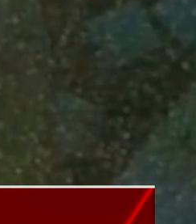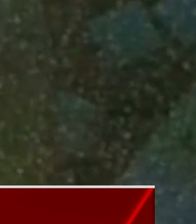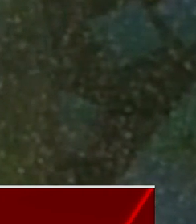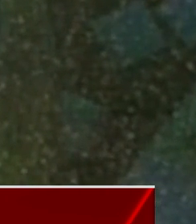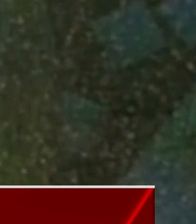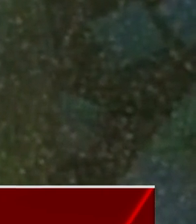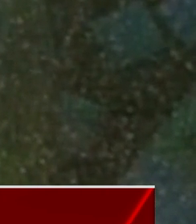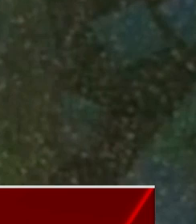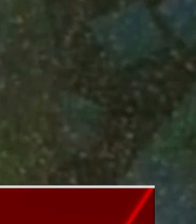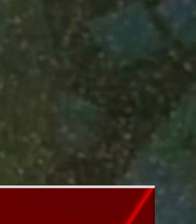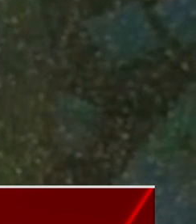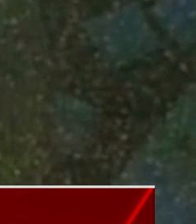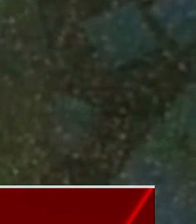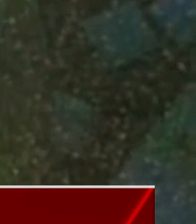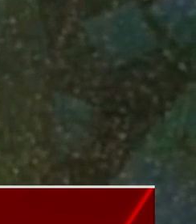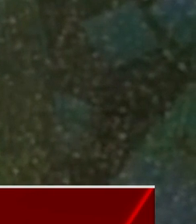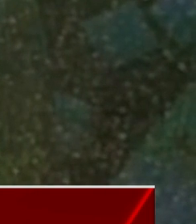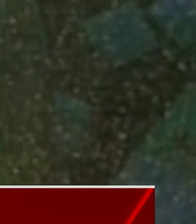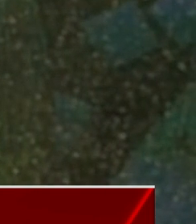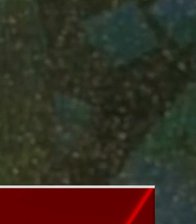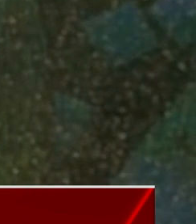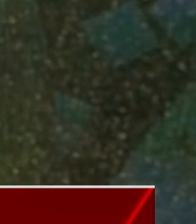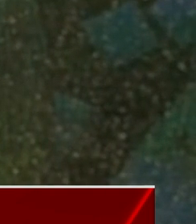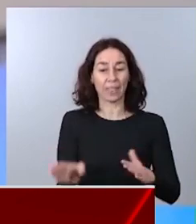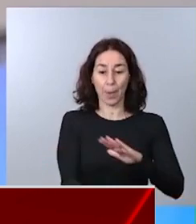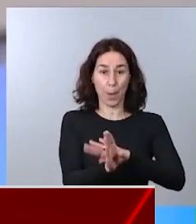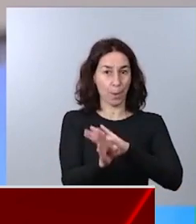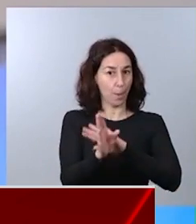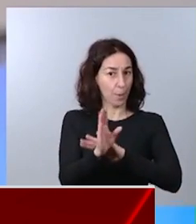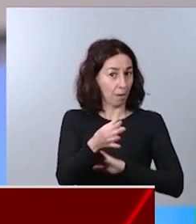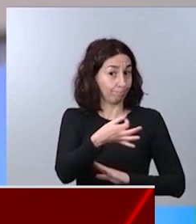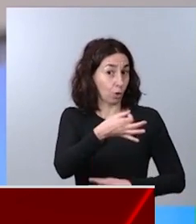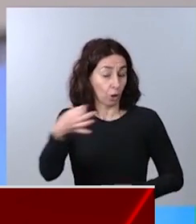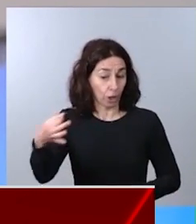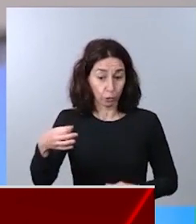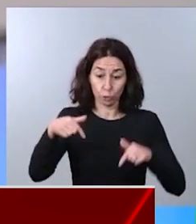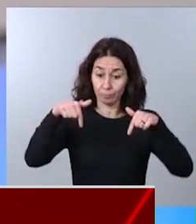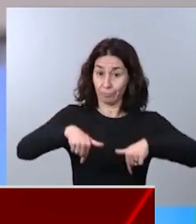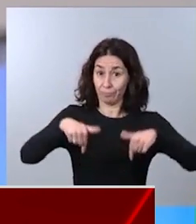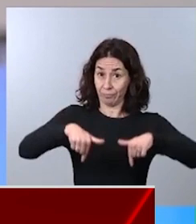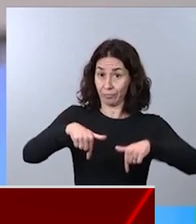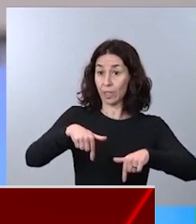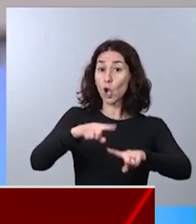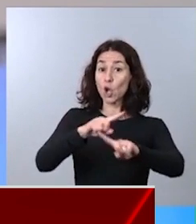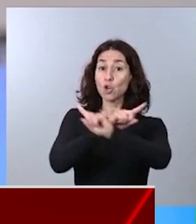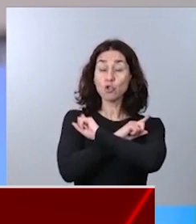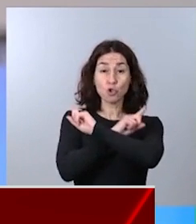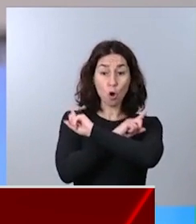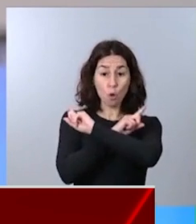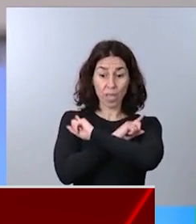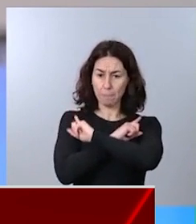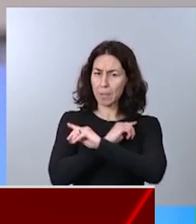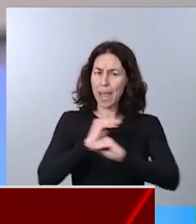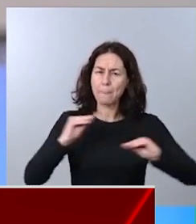el salario real se ha hundido más que en ningún otro país de la OCDE. Somos los que